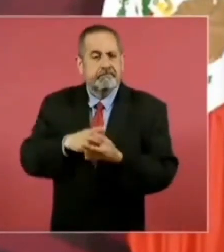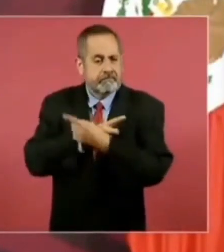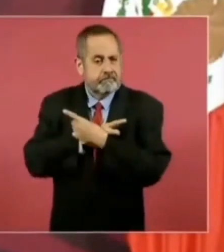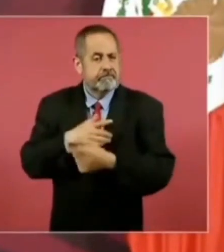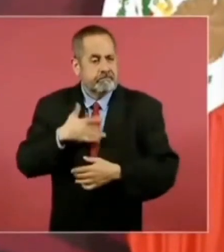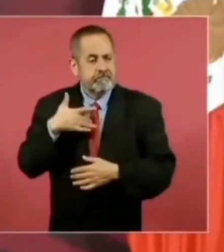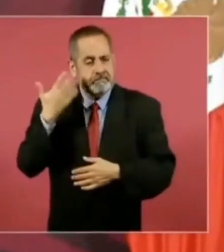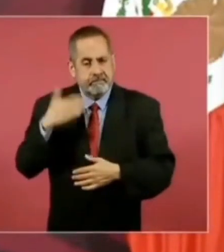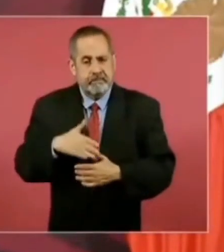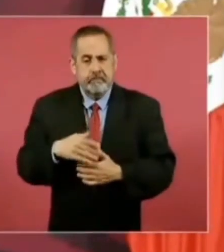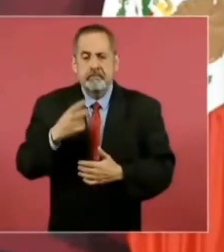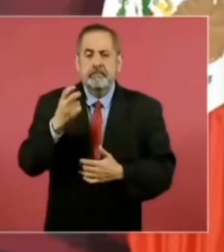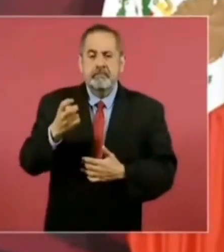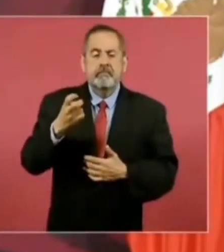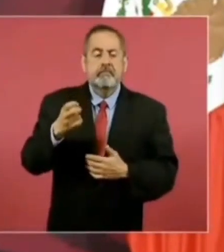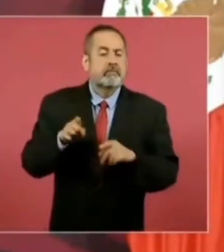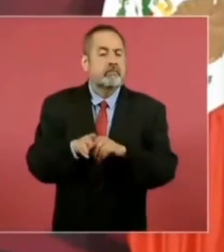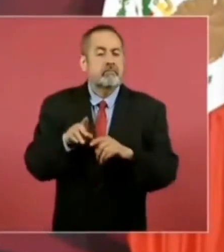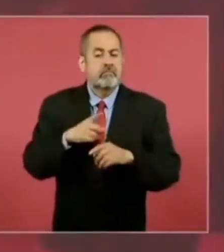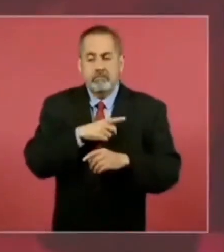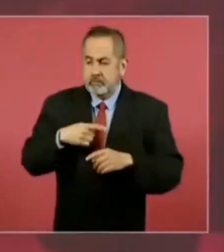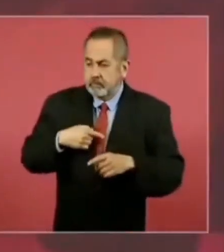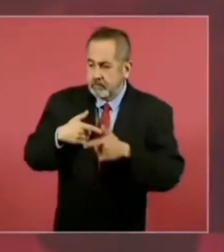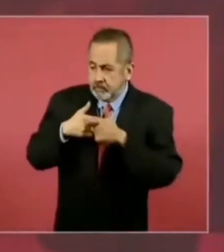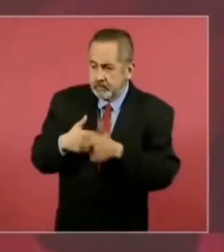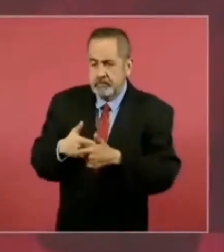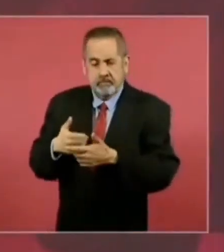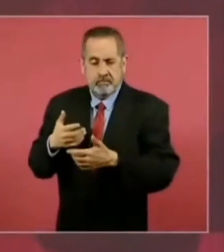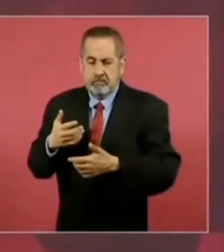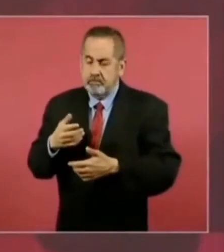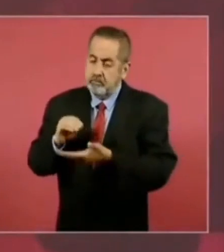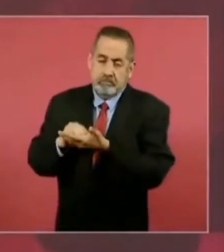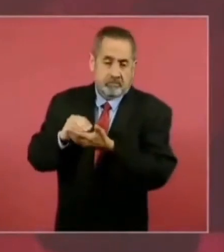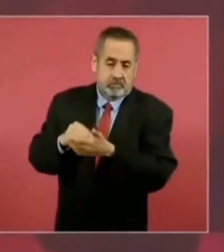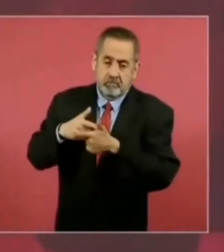Y eso hay que conservarlo,